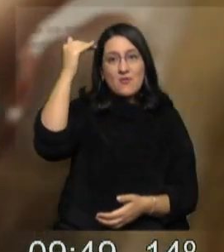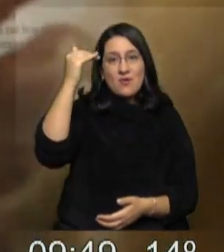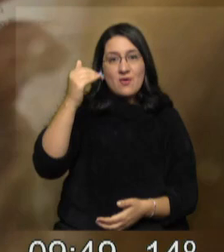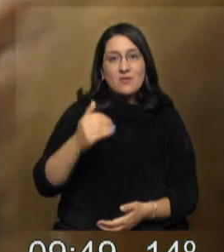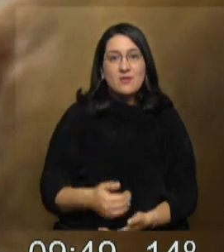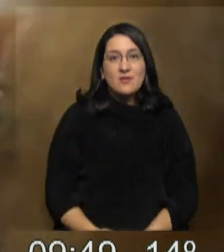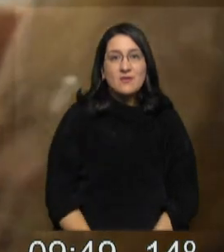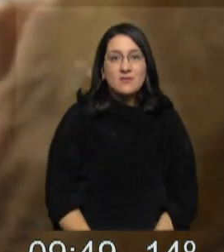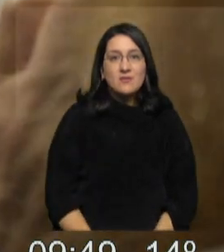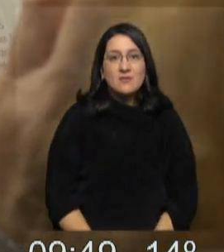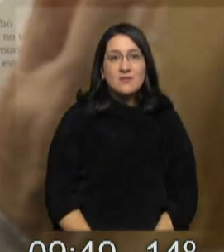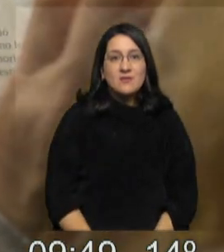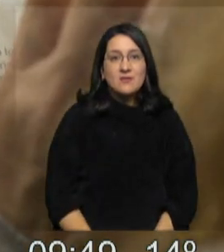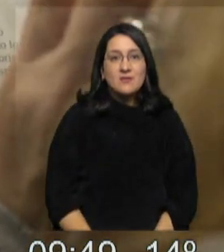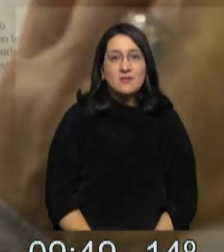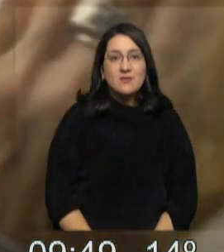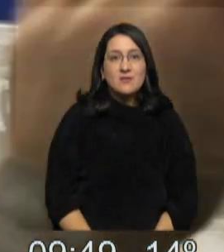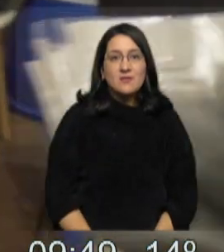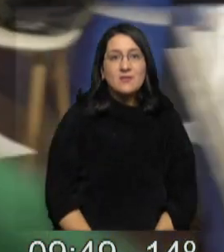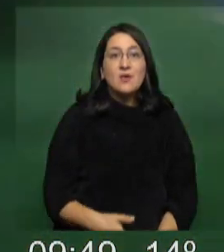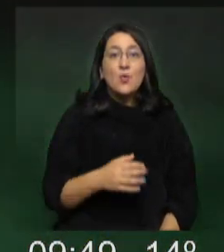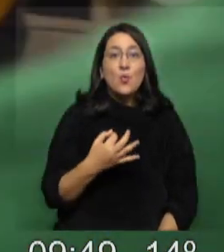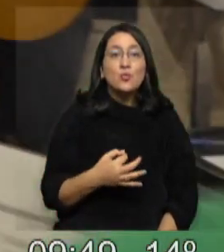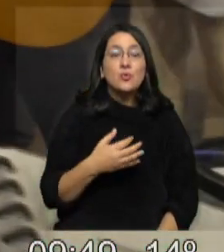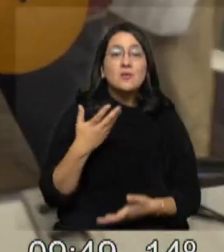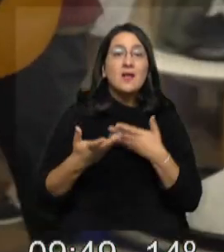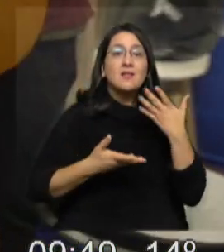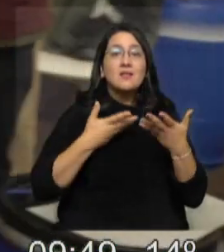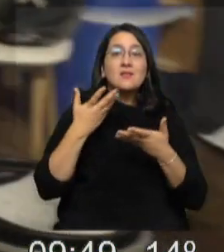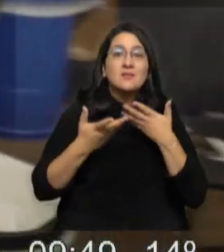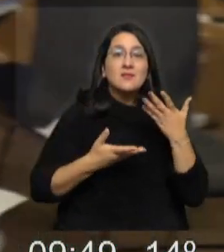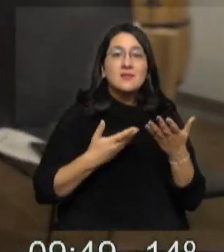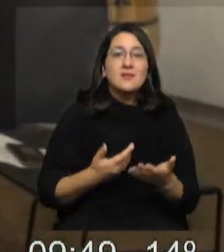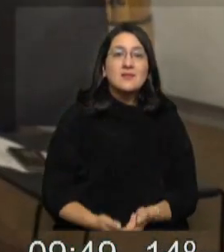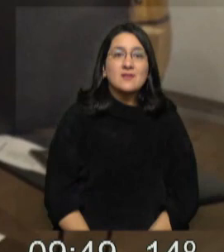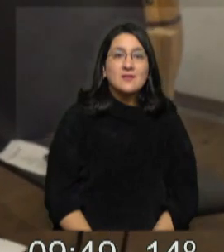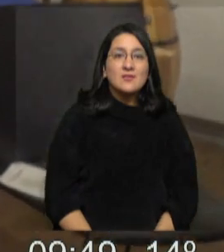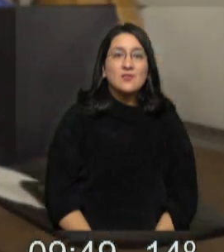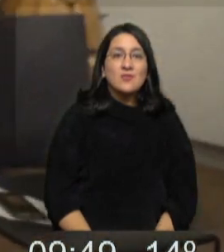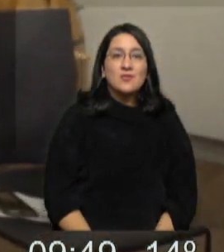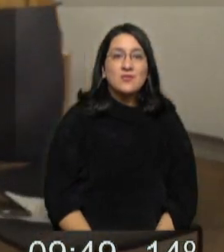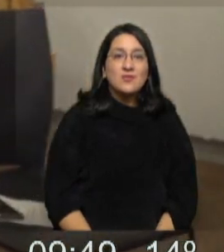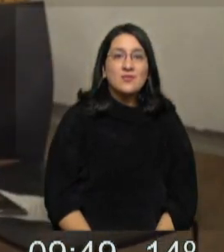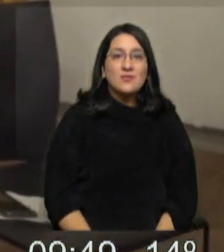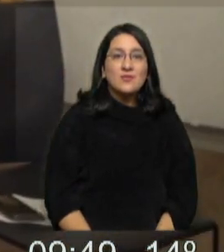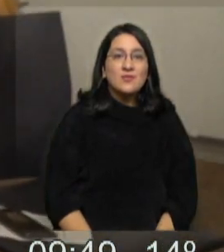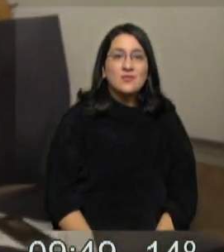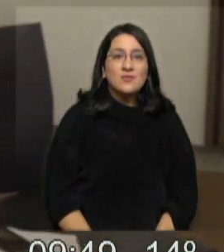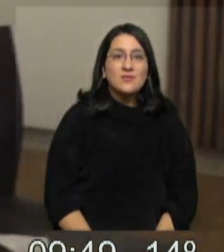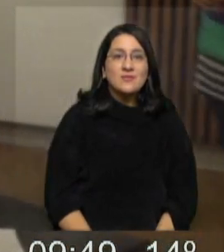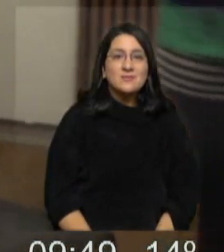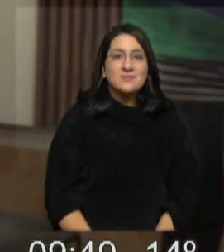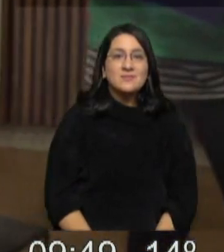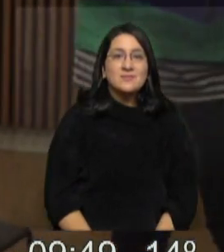meto. Bueno, acá estamos con el profe. Mariposa técnico.